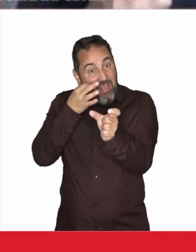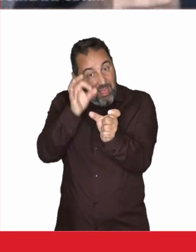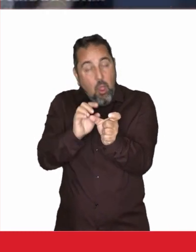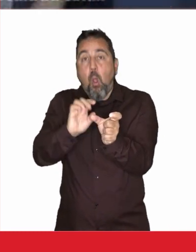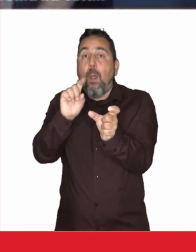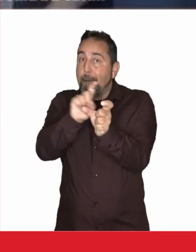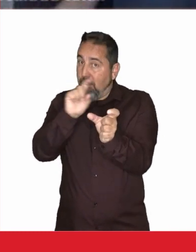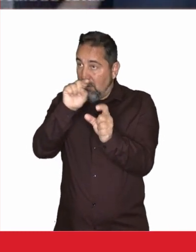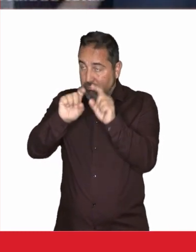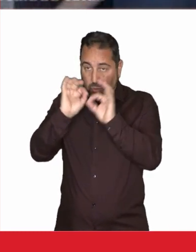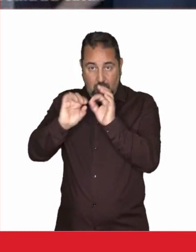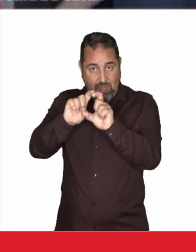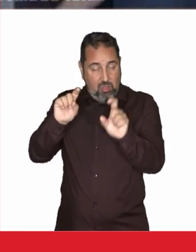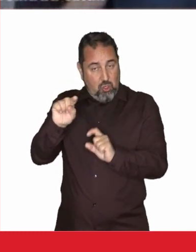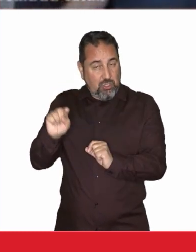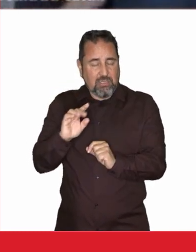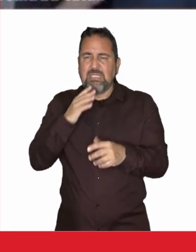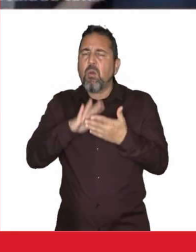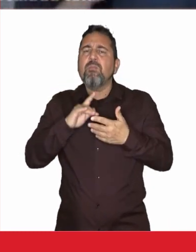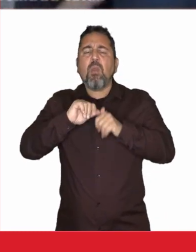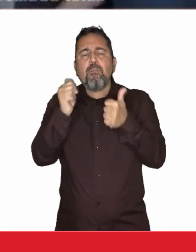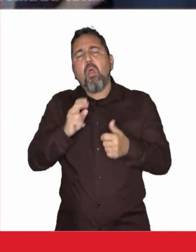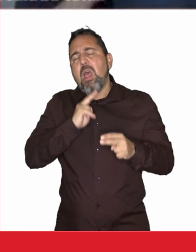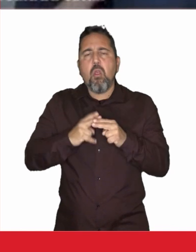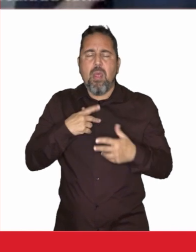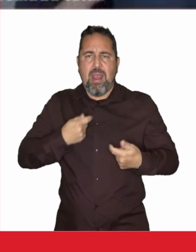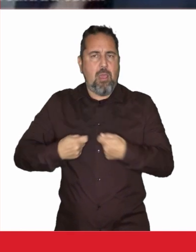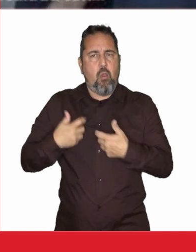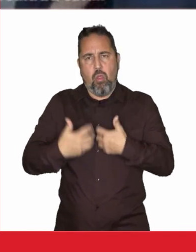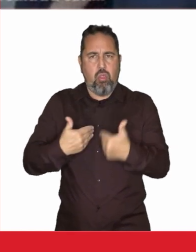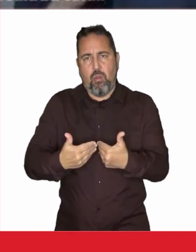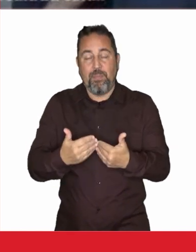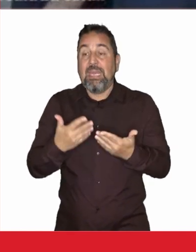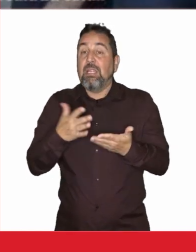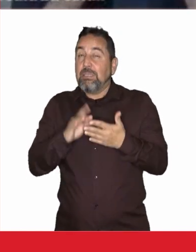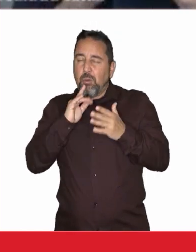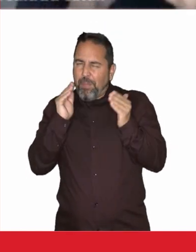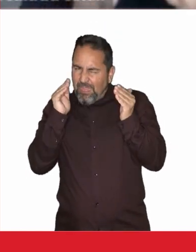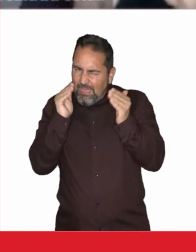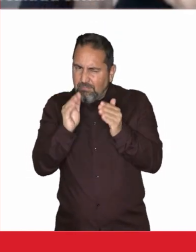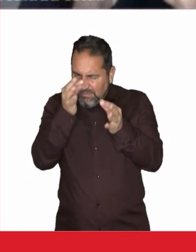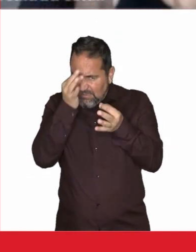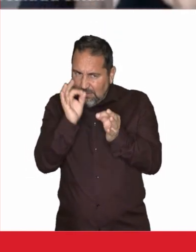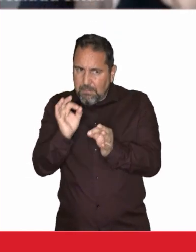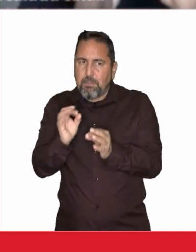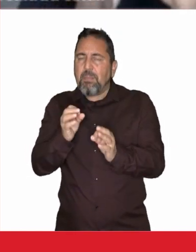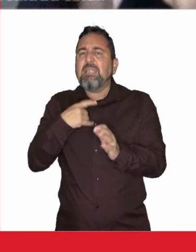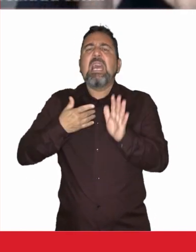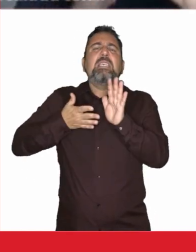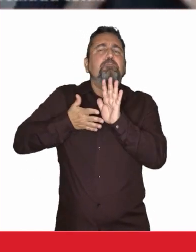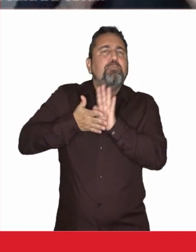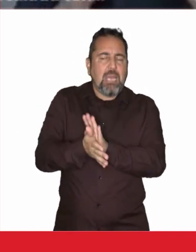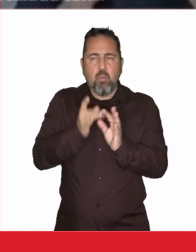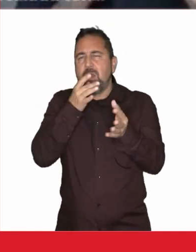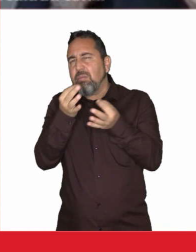organizaciones. Y la clave es que contribuyen al funcionamiento de un modelo de negocio. En esto luego nos vamos a detener un